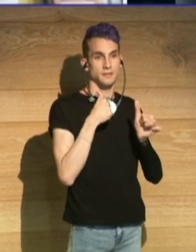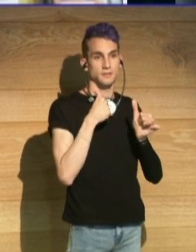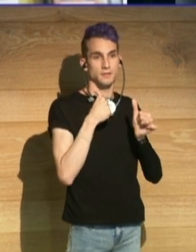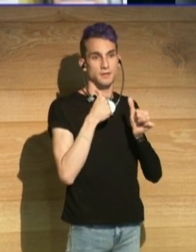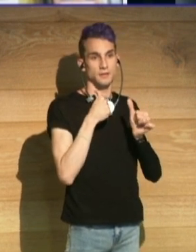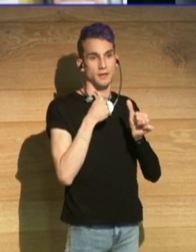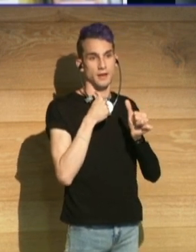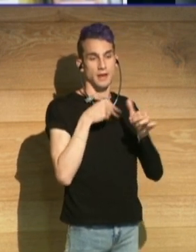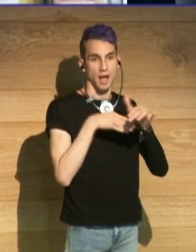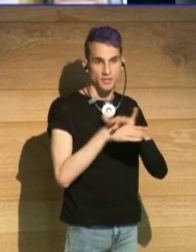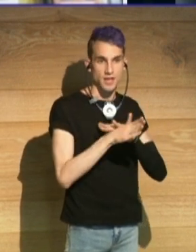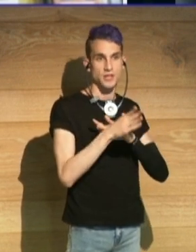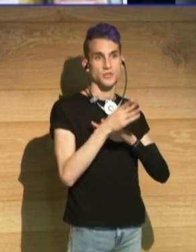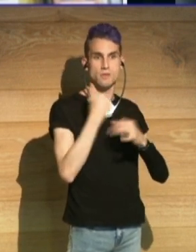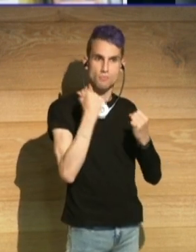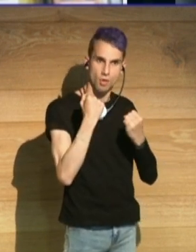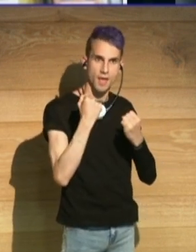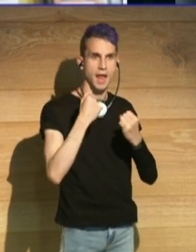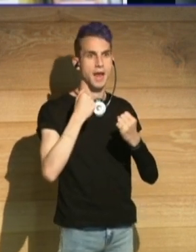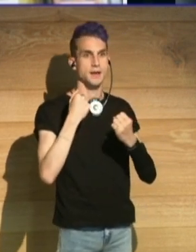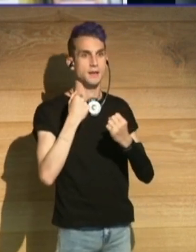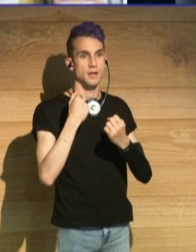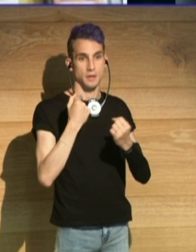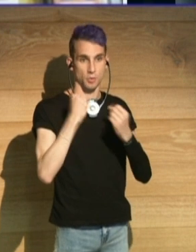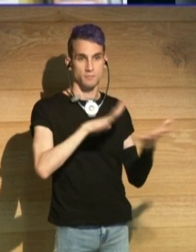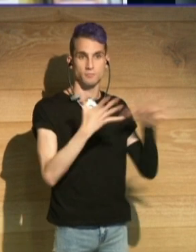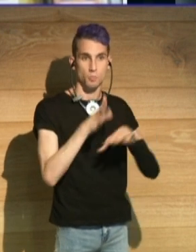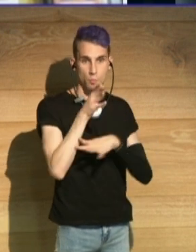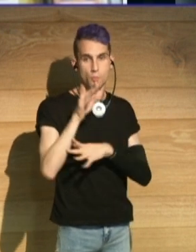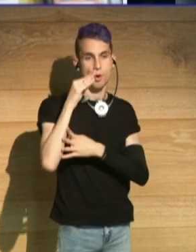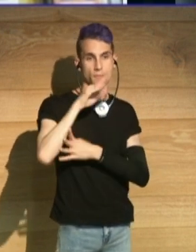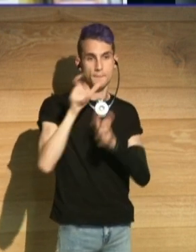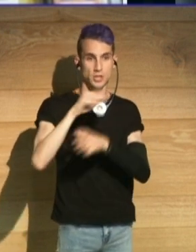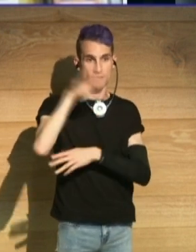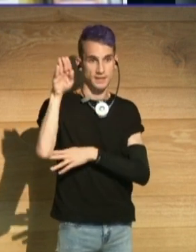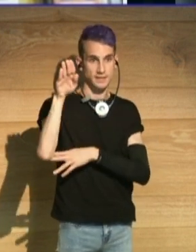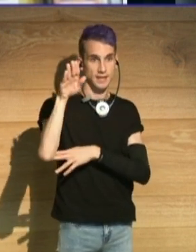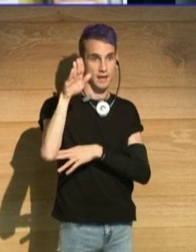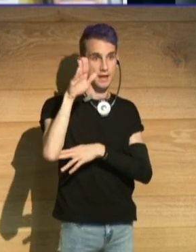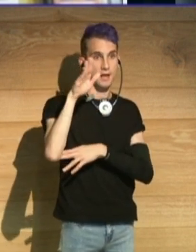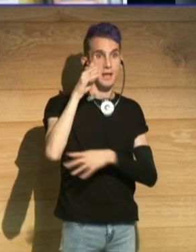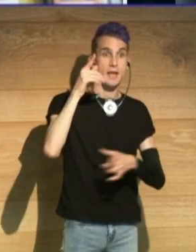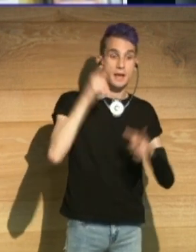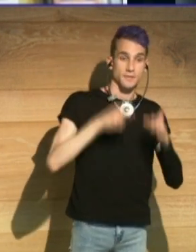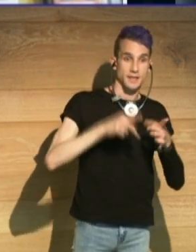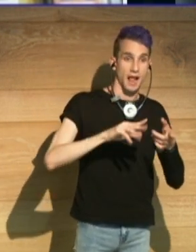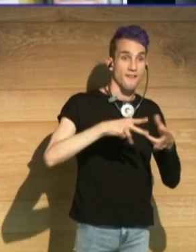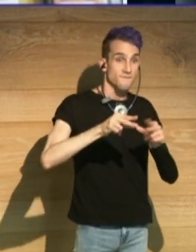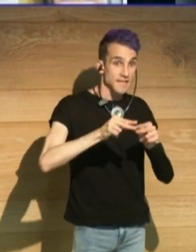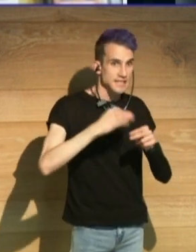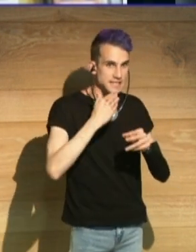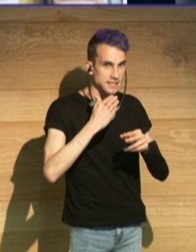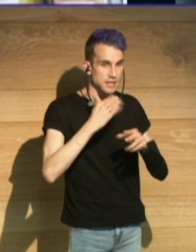el ascenso, el poder y el ejercicio del poder por parte de los fascistas al final de la lectura, no en el principio de la